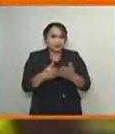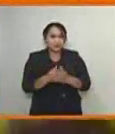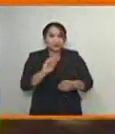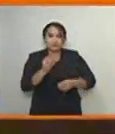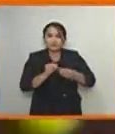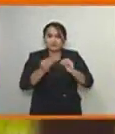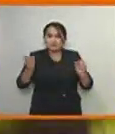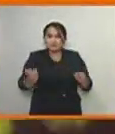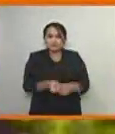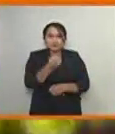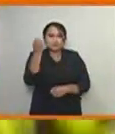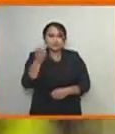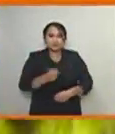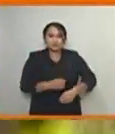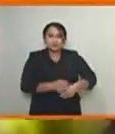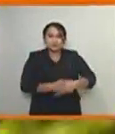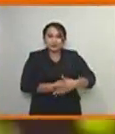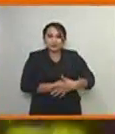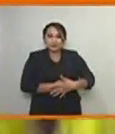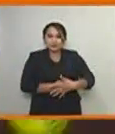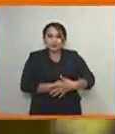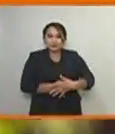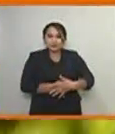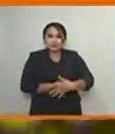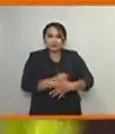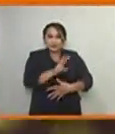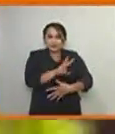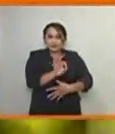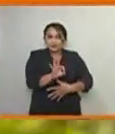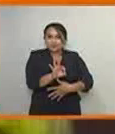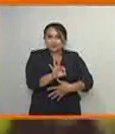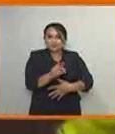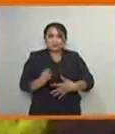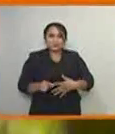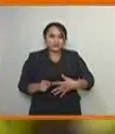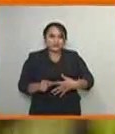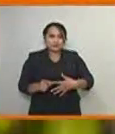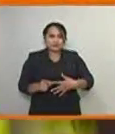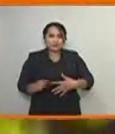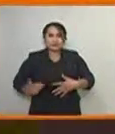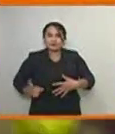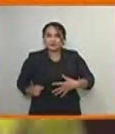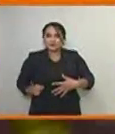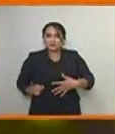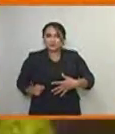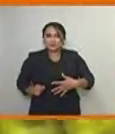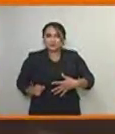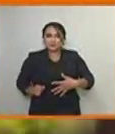número seleccionado es 29, segundo número ganador.